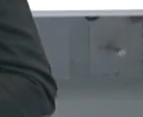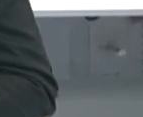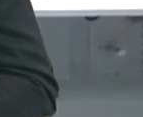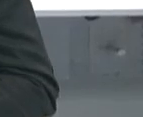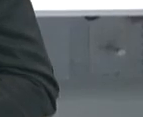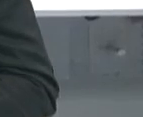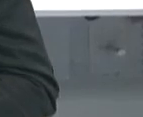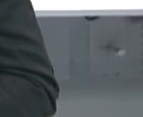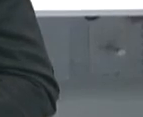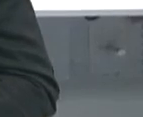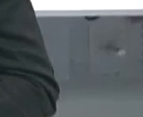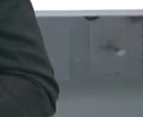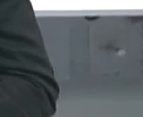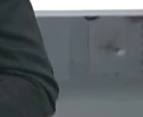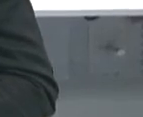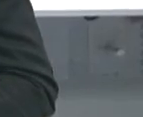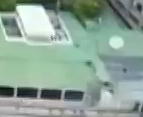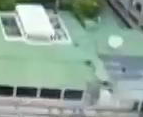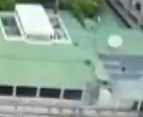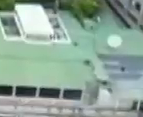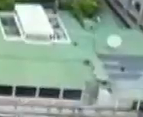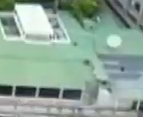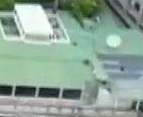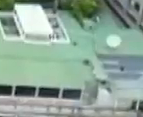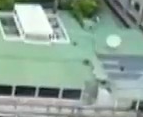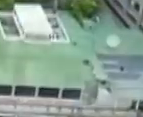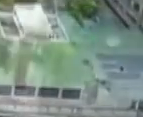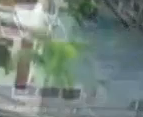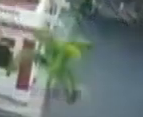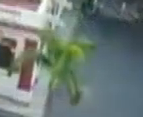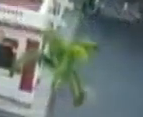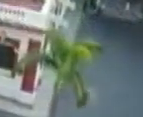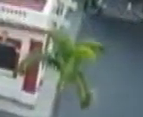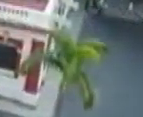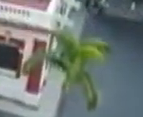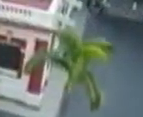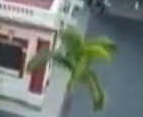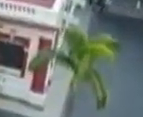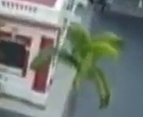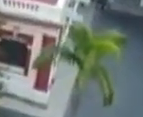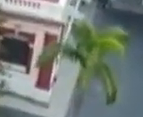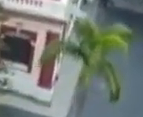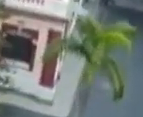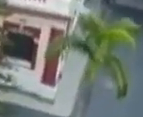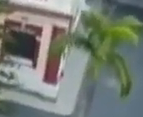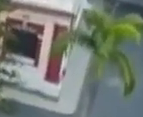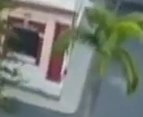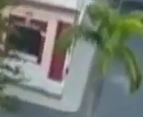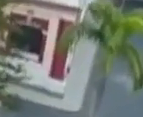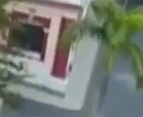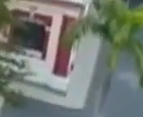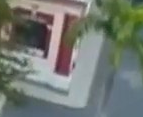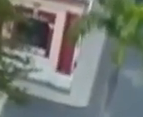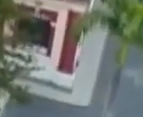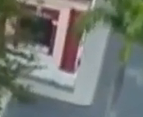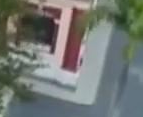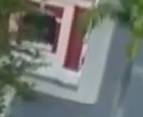Seguimos de inmediato, nos trasladamos al Palacio de Miraflores con Melanie Moncada. Adelante, Melanie, te escuchamos.